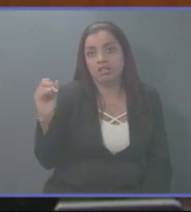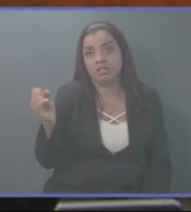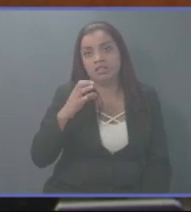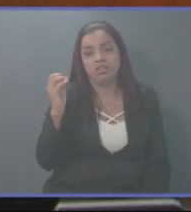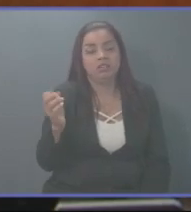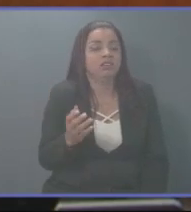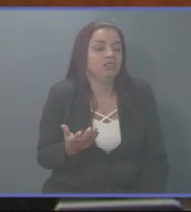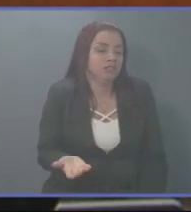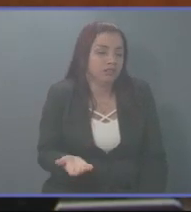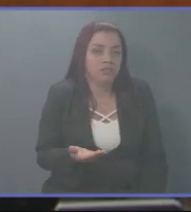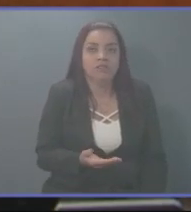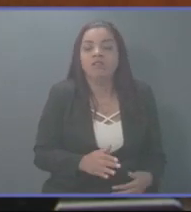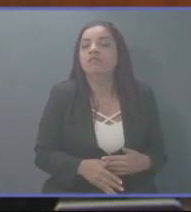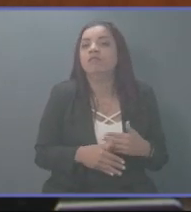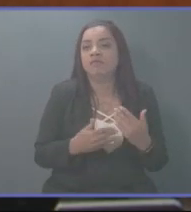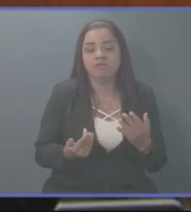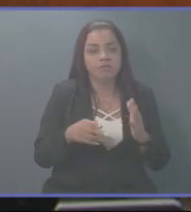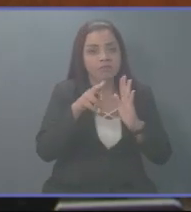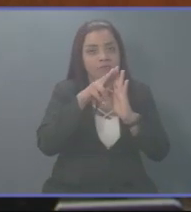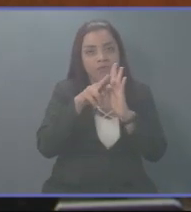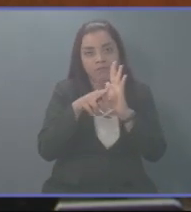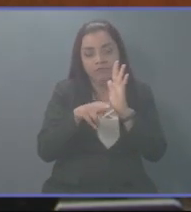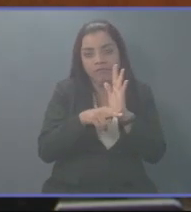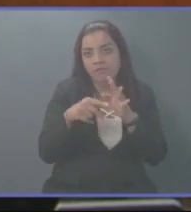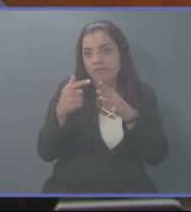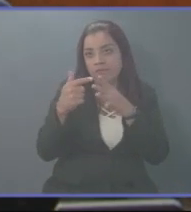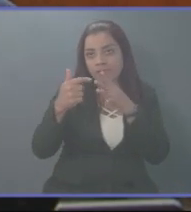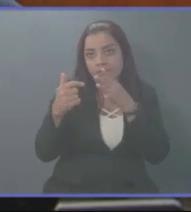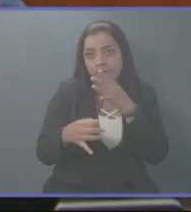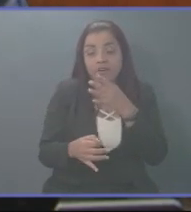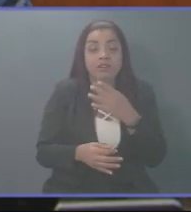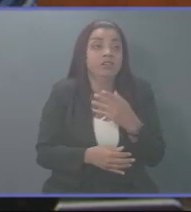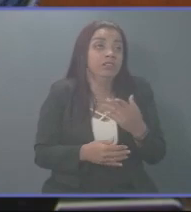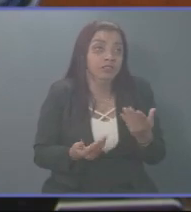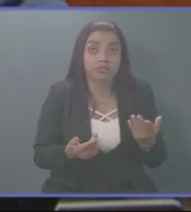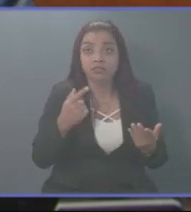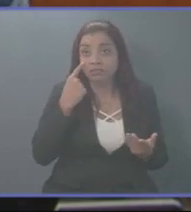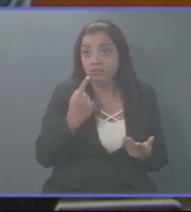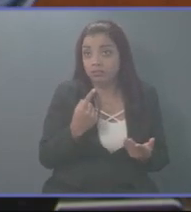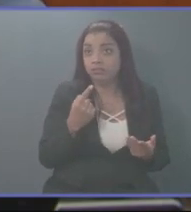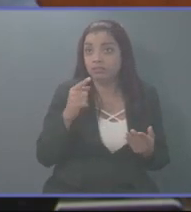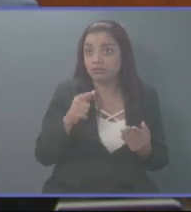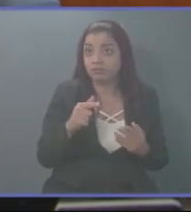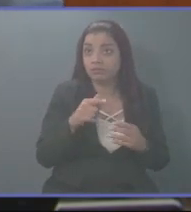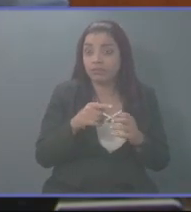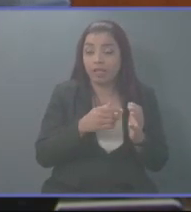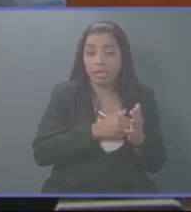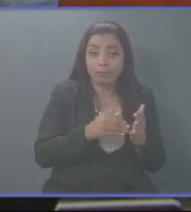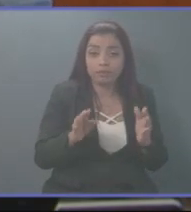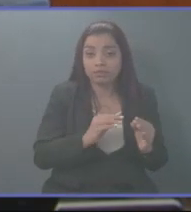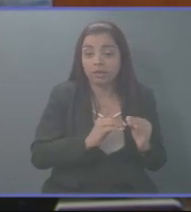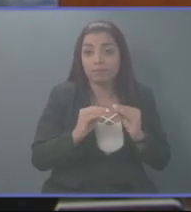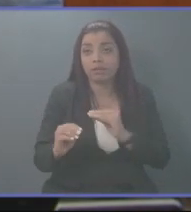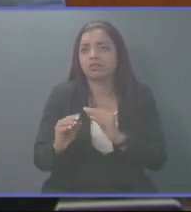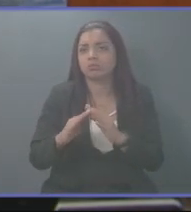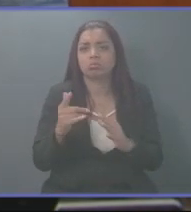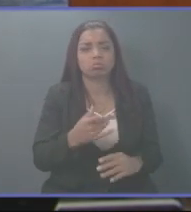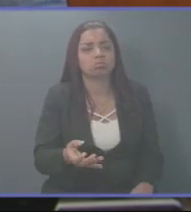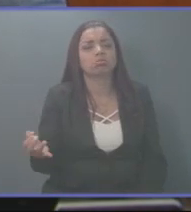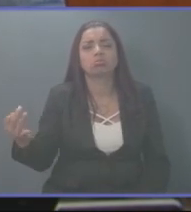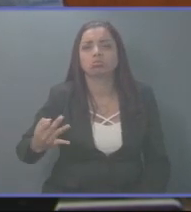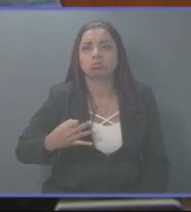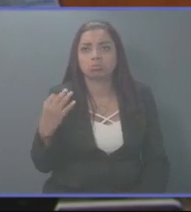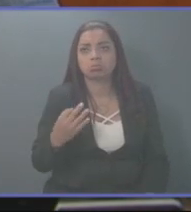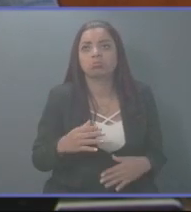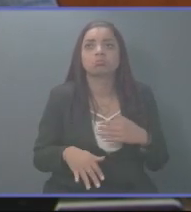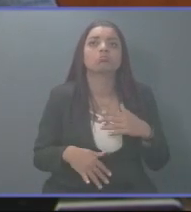preferente. Que los marcos normativos y las leyes para atender el fenómeno del desplazamiento forzado interno son necesarias para